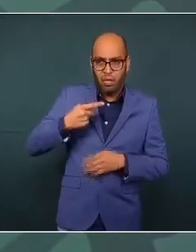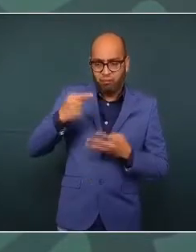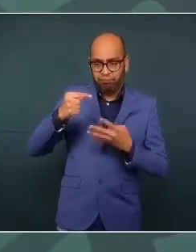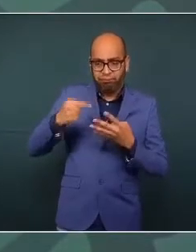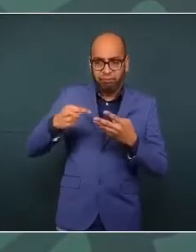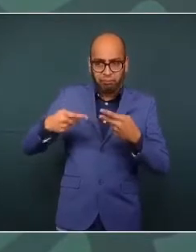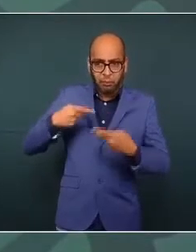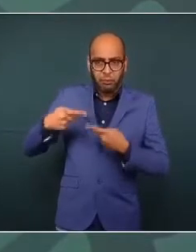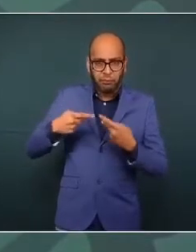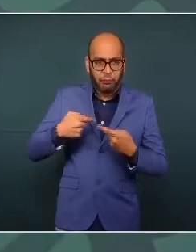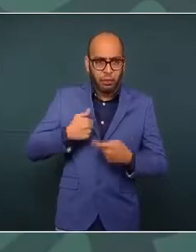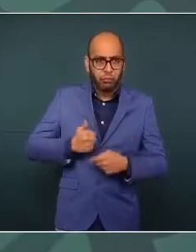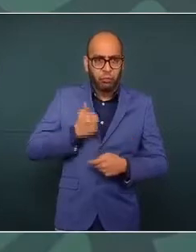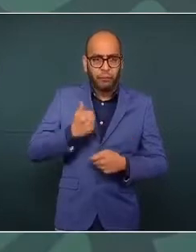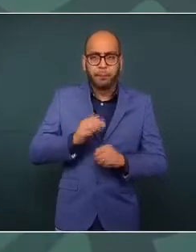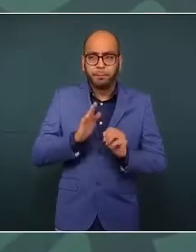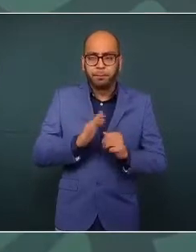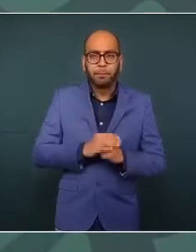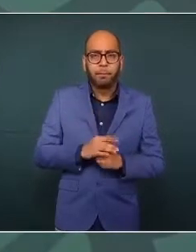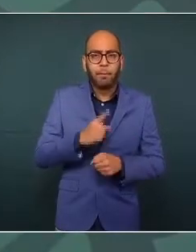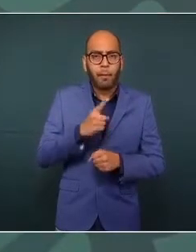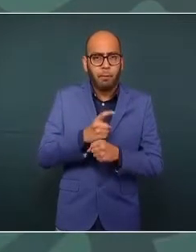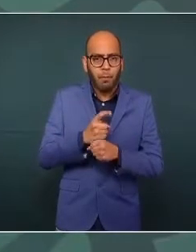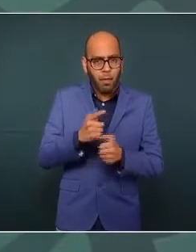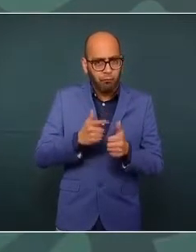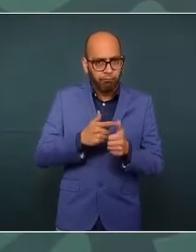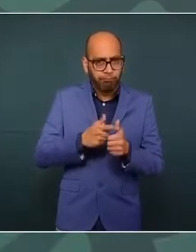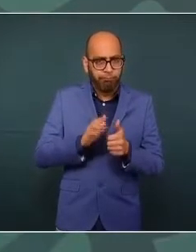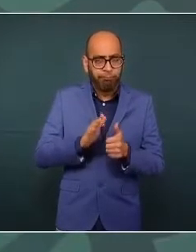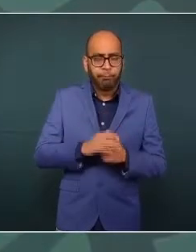preguntas. Primero, también